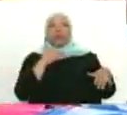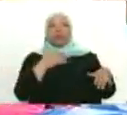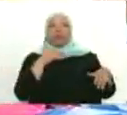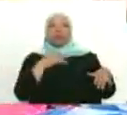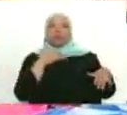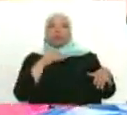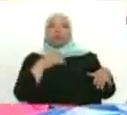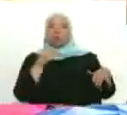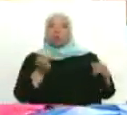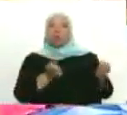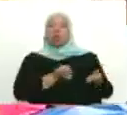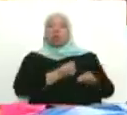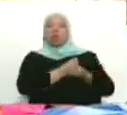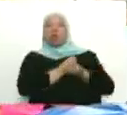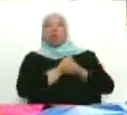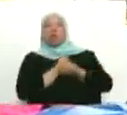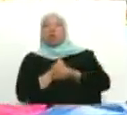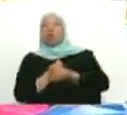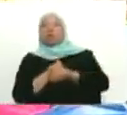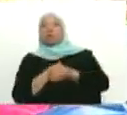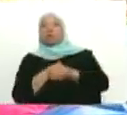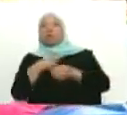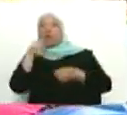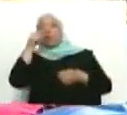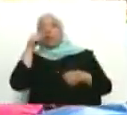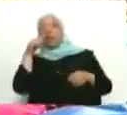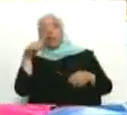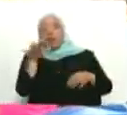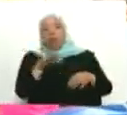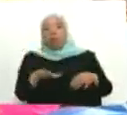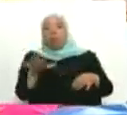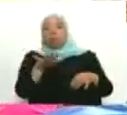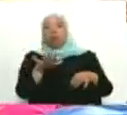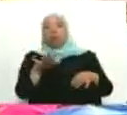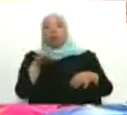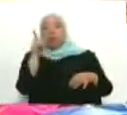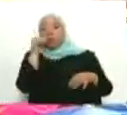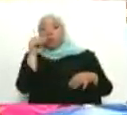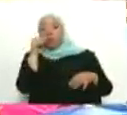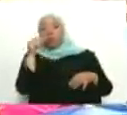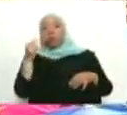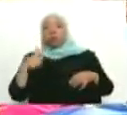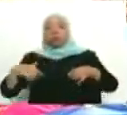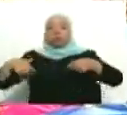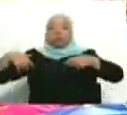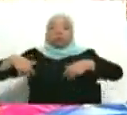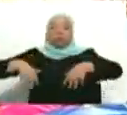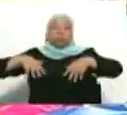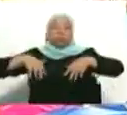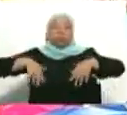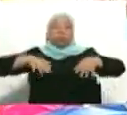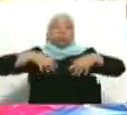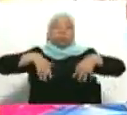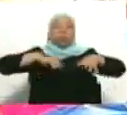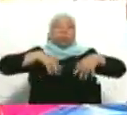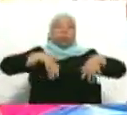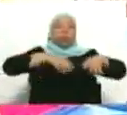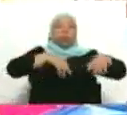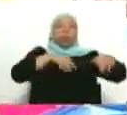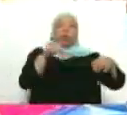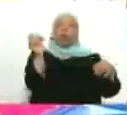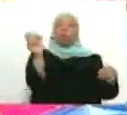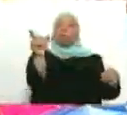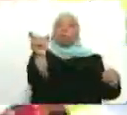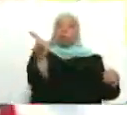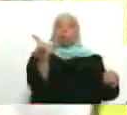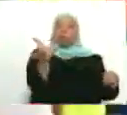el amor que este pueblo demuestra hacia este hombre que se ha echado encima, en sus hombros, el Partido Socialista Unido